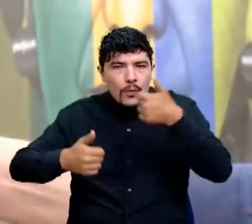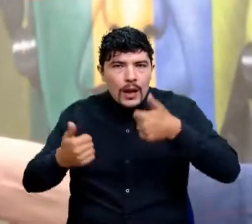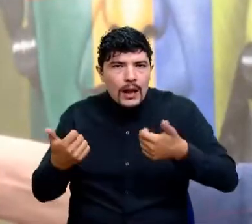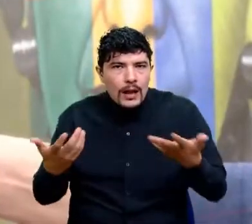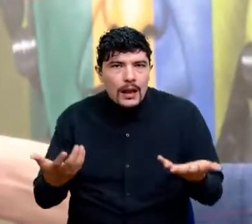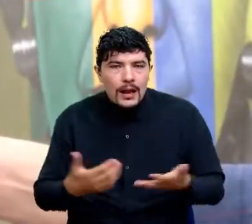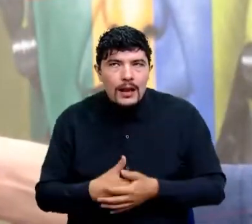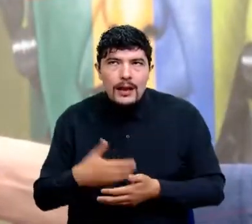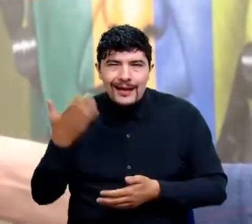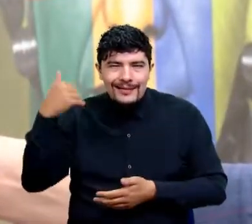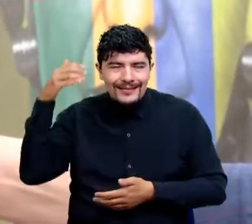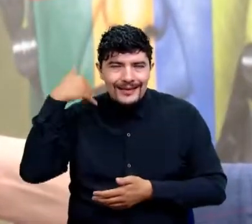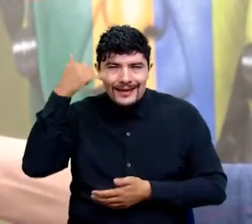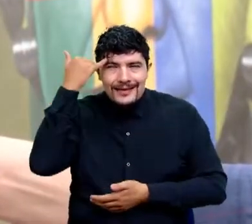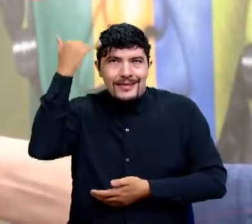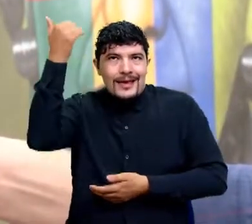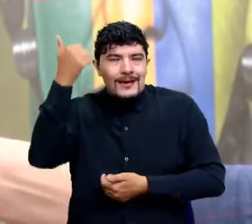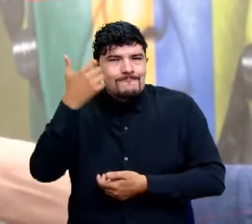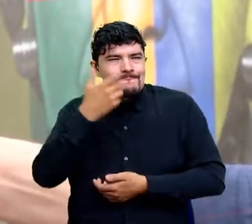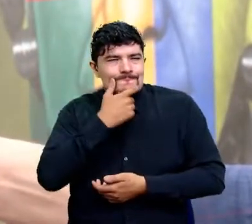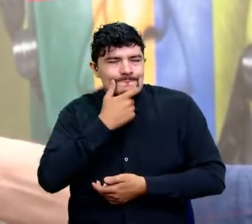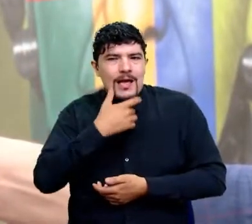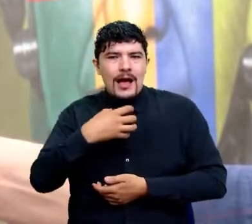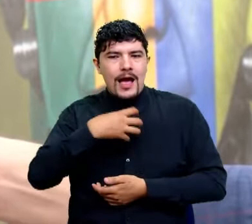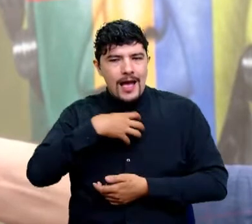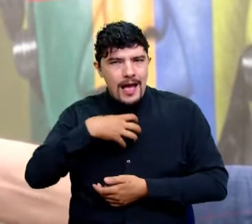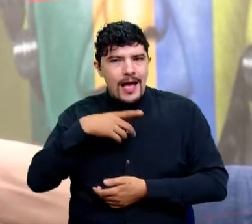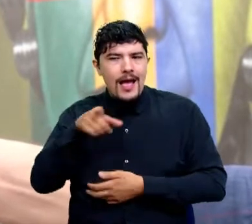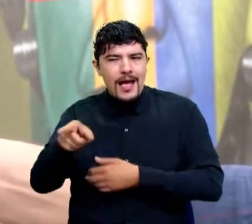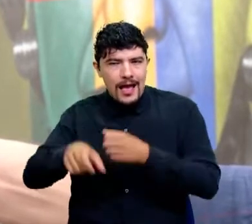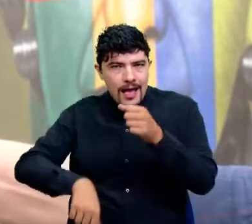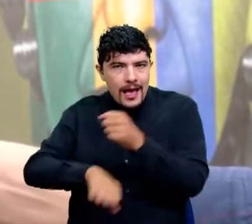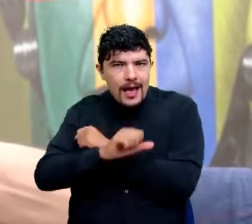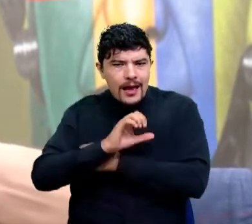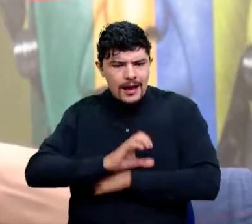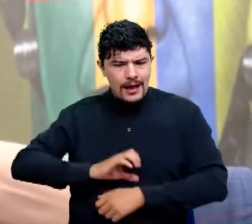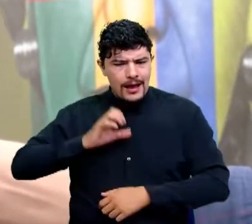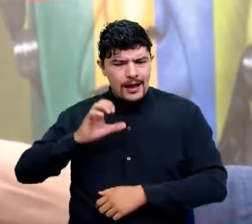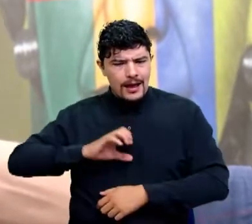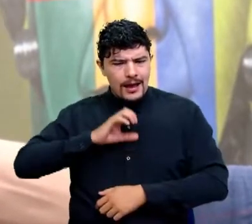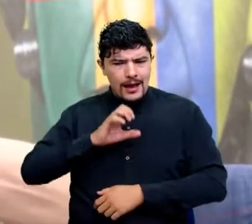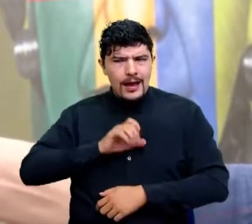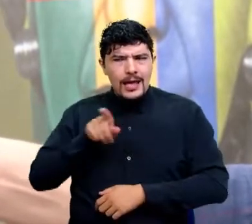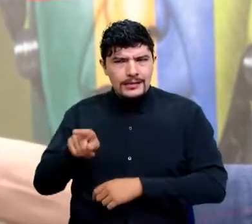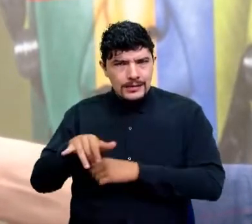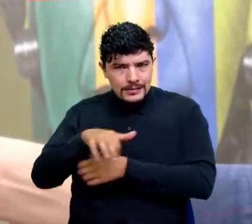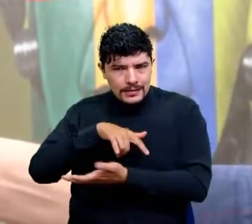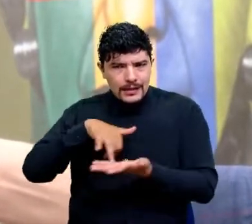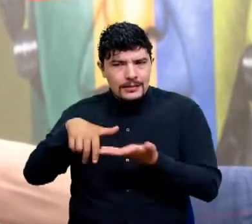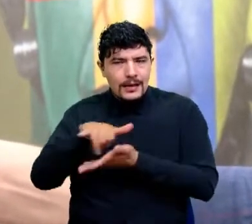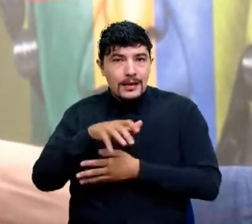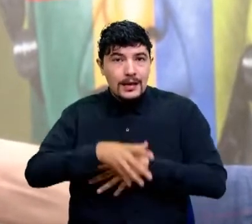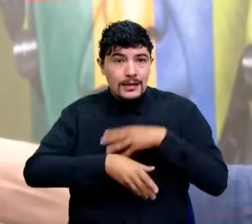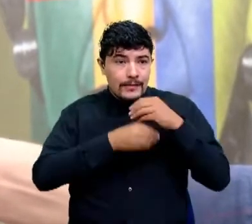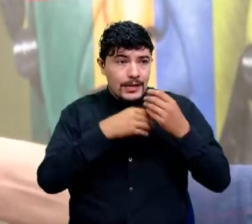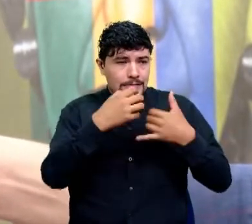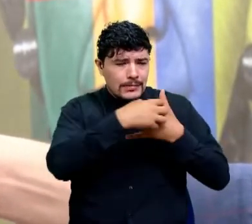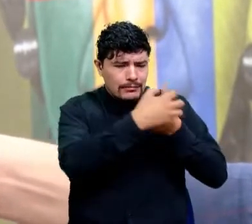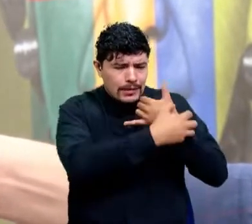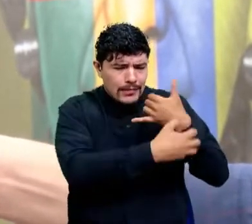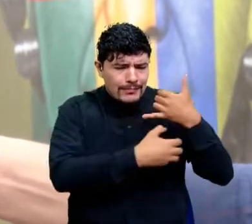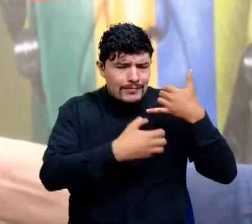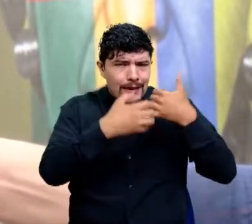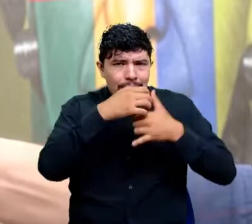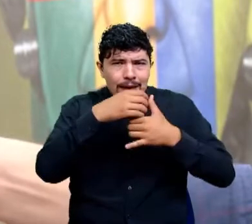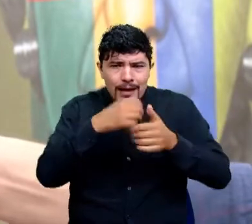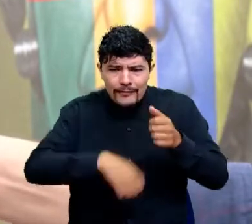hacer una una un torneo de fútbol que caracterizará al departamento de santander así como muchas regiones del país en entornos de